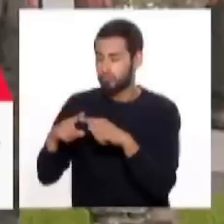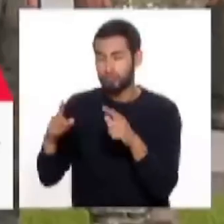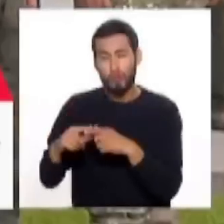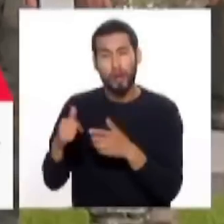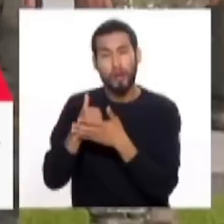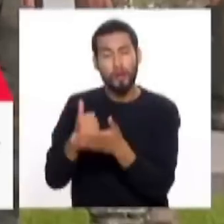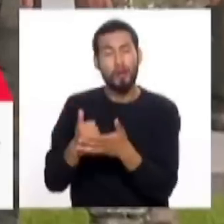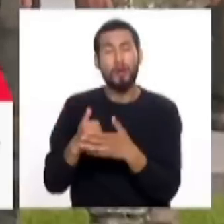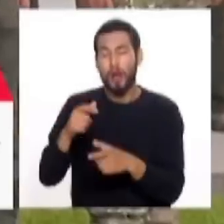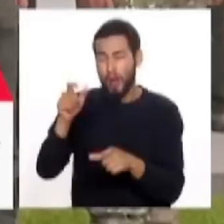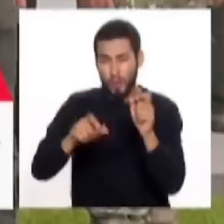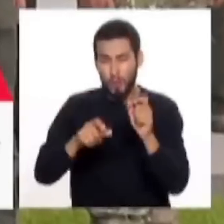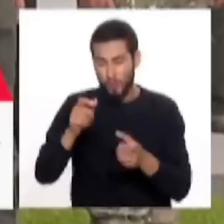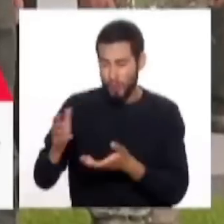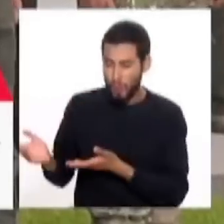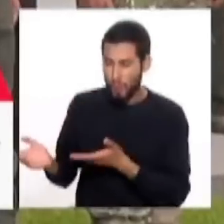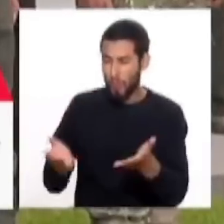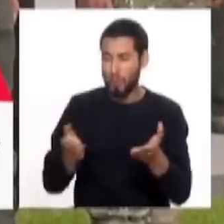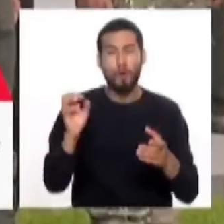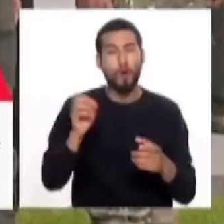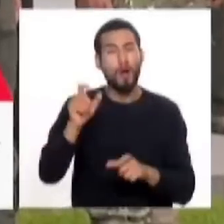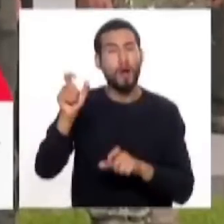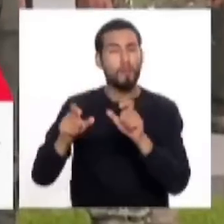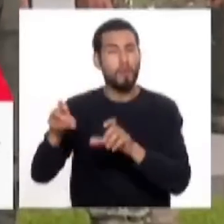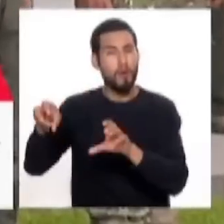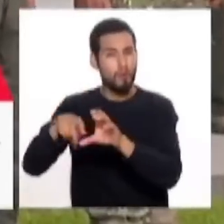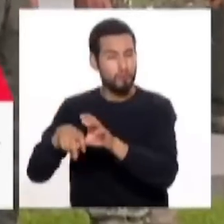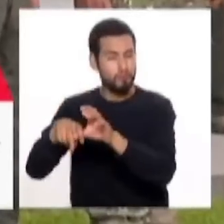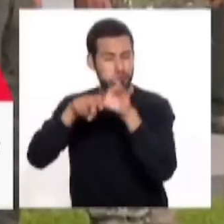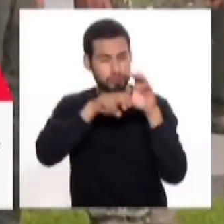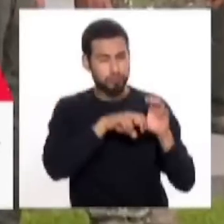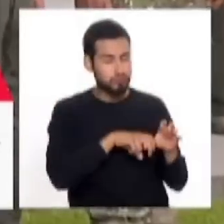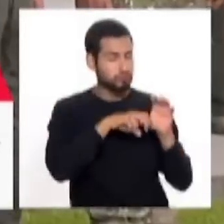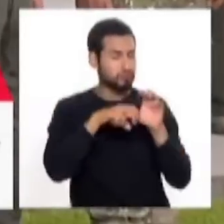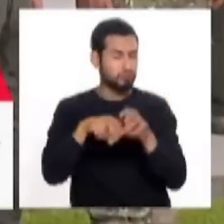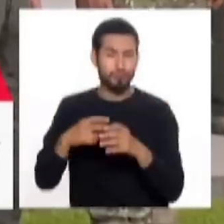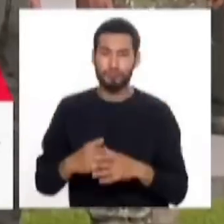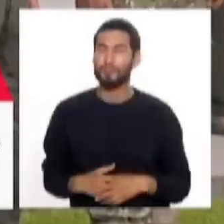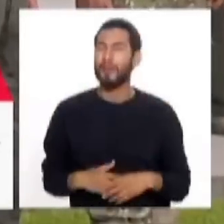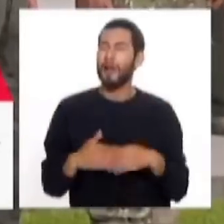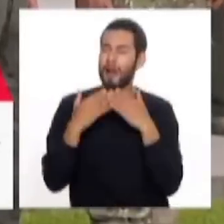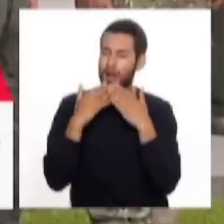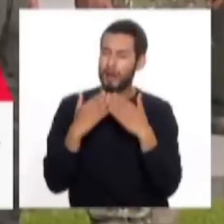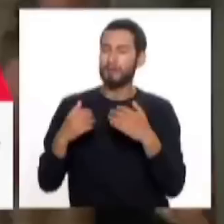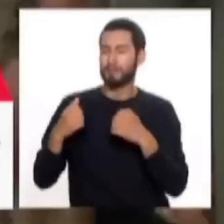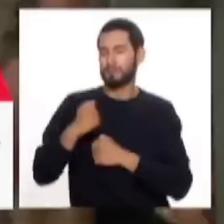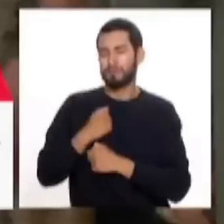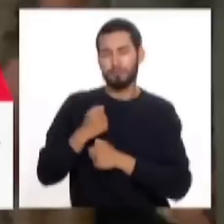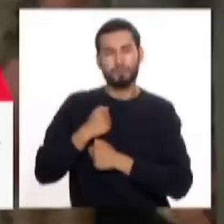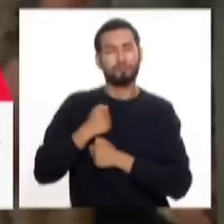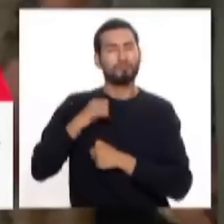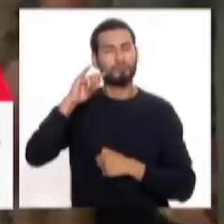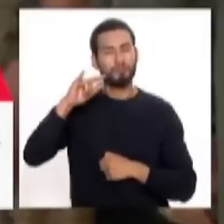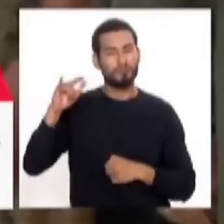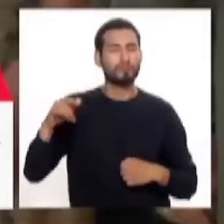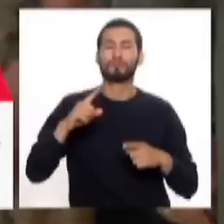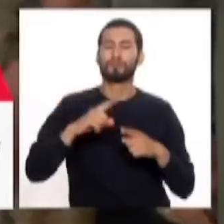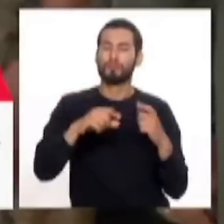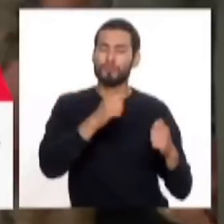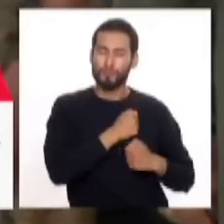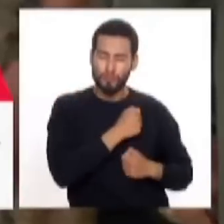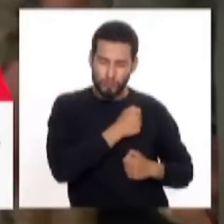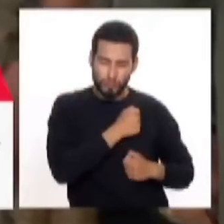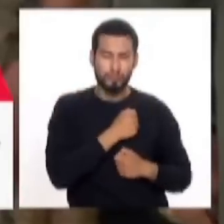humanitaria. Gracias a la Fuerza Aérea, a nuestras Fuerzas Armadas, al